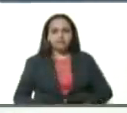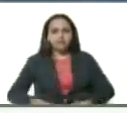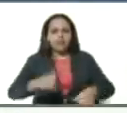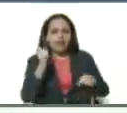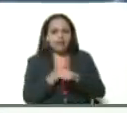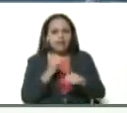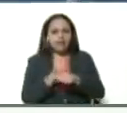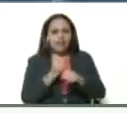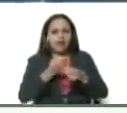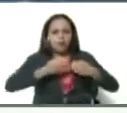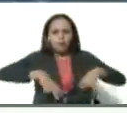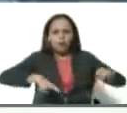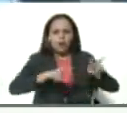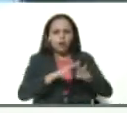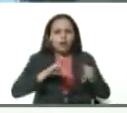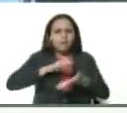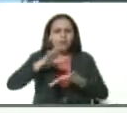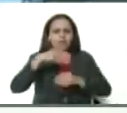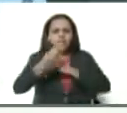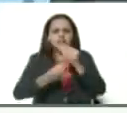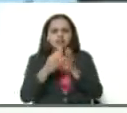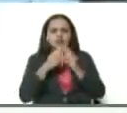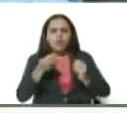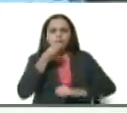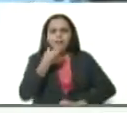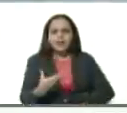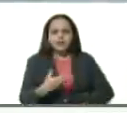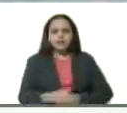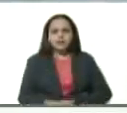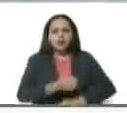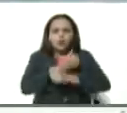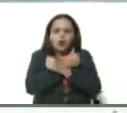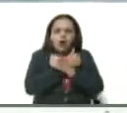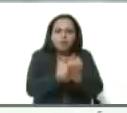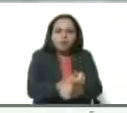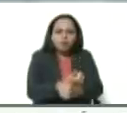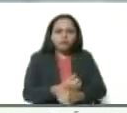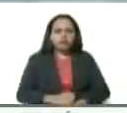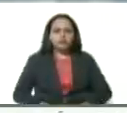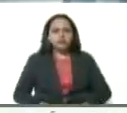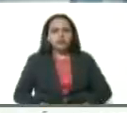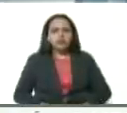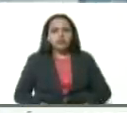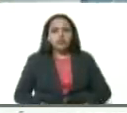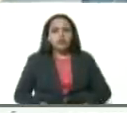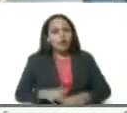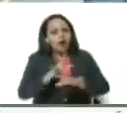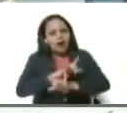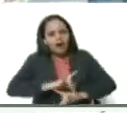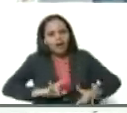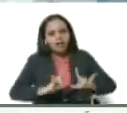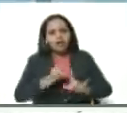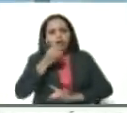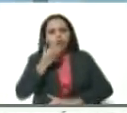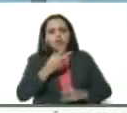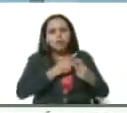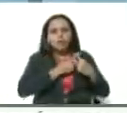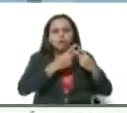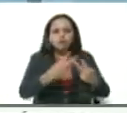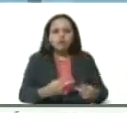trabajo moral, espiritual, de hacer las cosas con amor, con cariño, con convicción, con buena